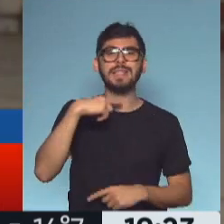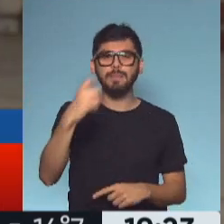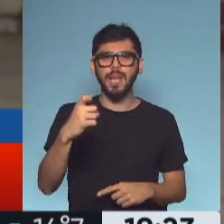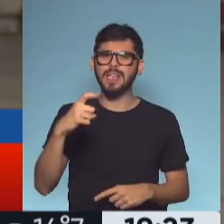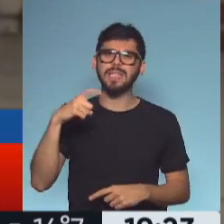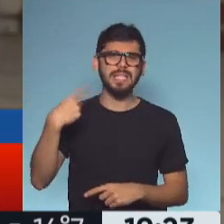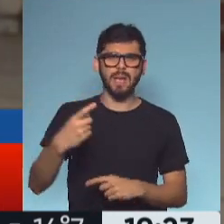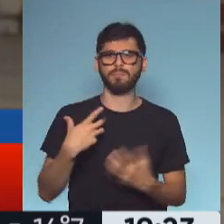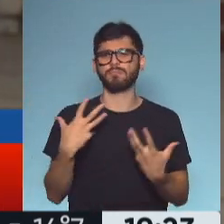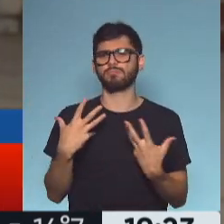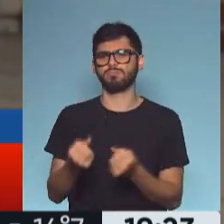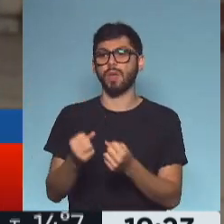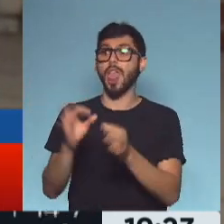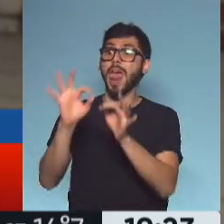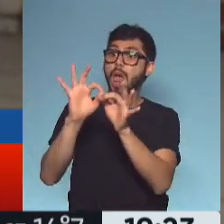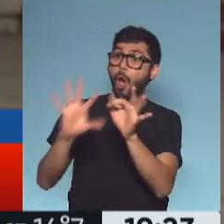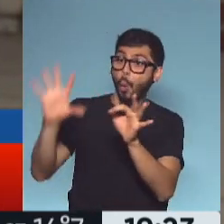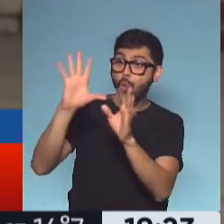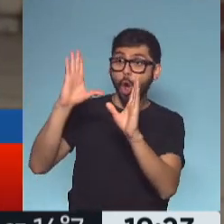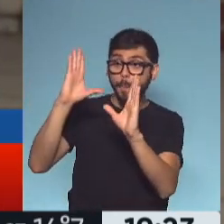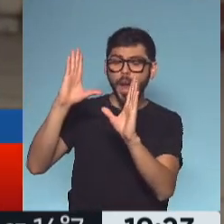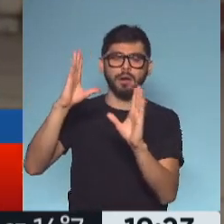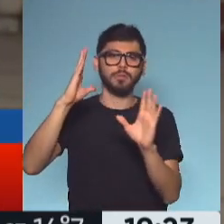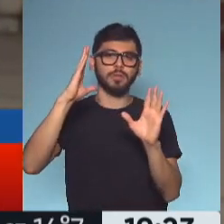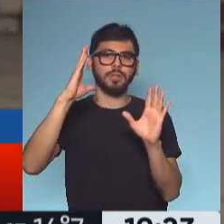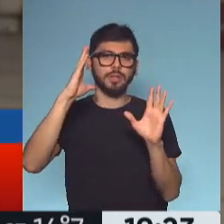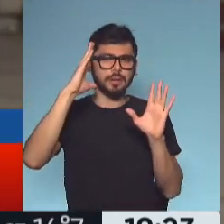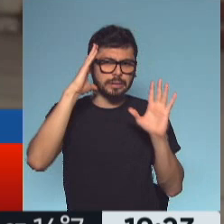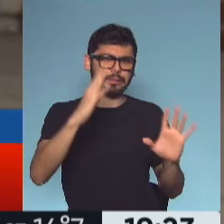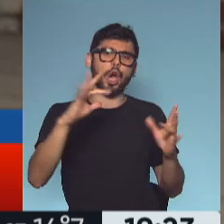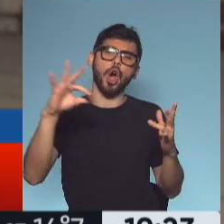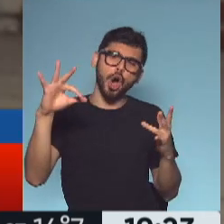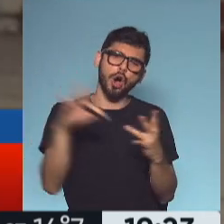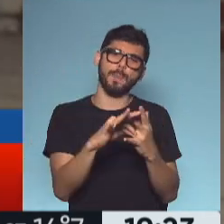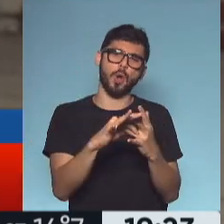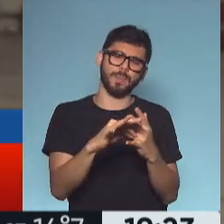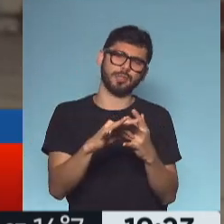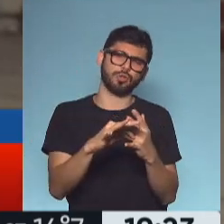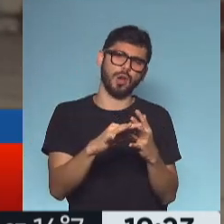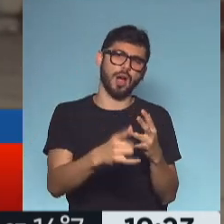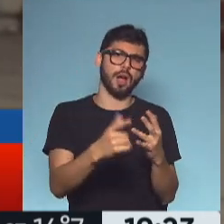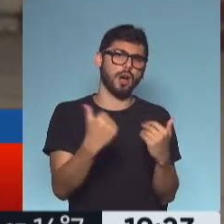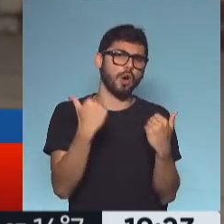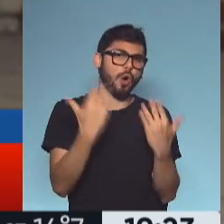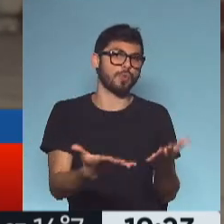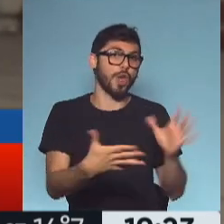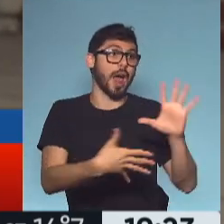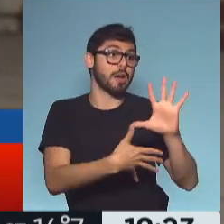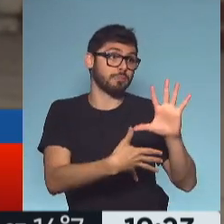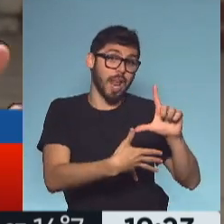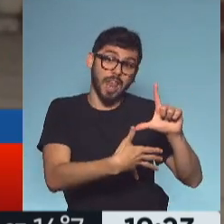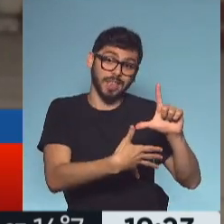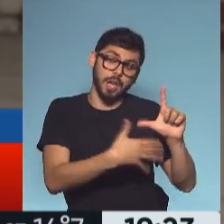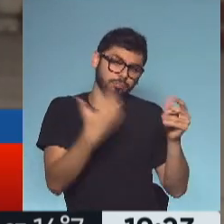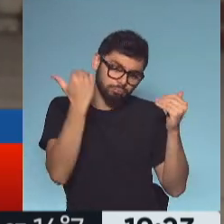ha abogado porque Europa mire con mayor contundencia, con mayor compromiso a las posibilidades y oportunidades que tiene América Latina. Yo